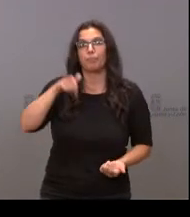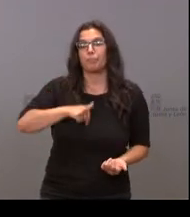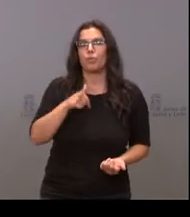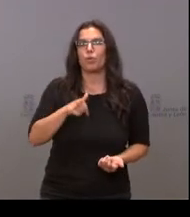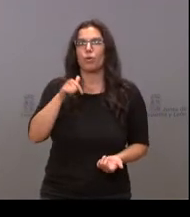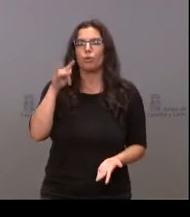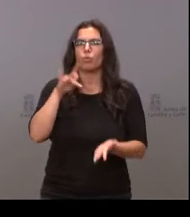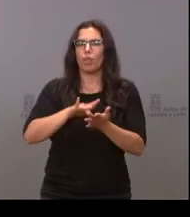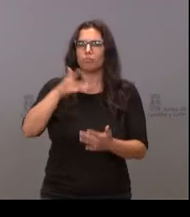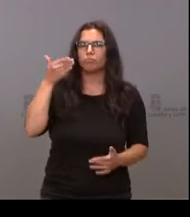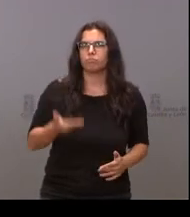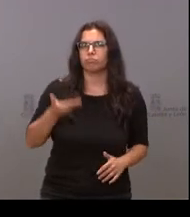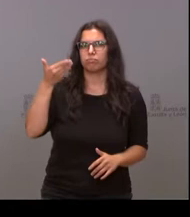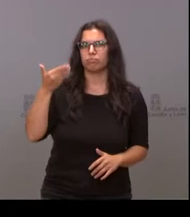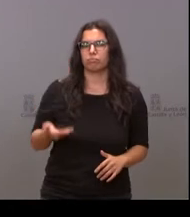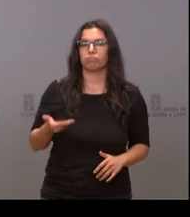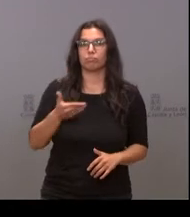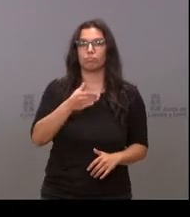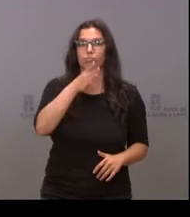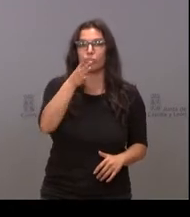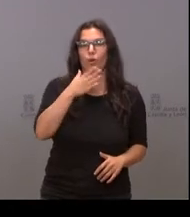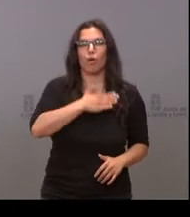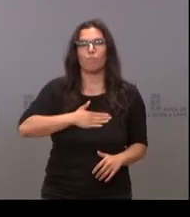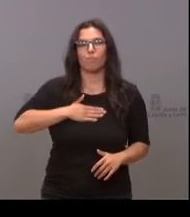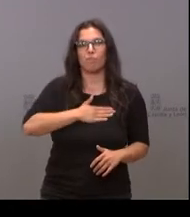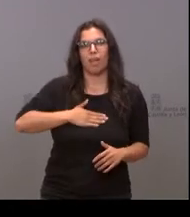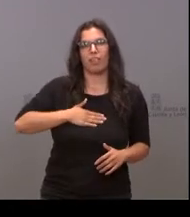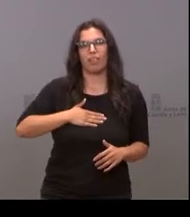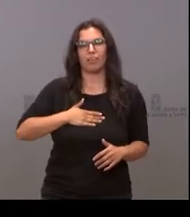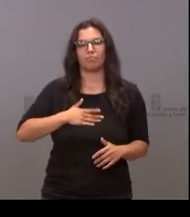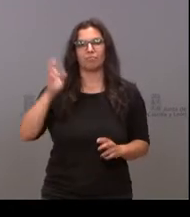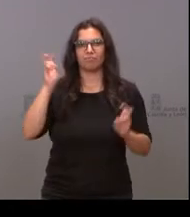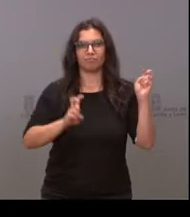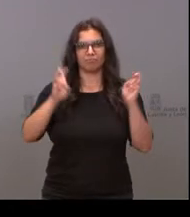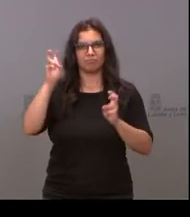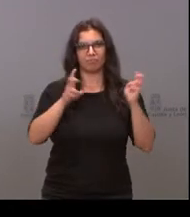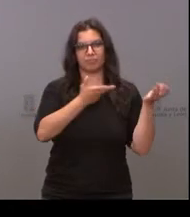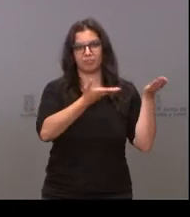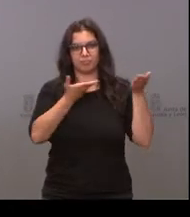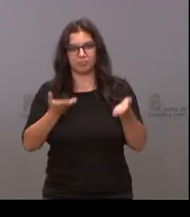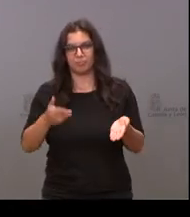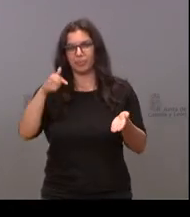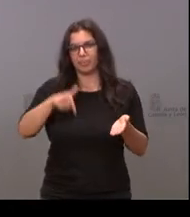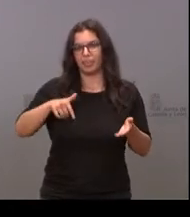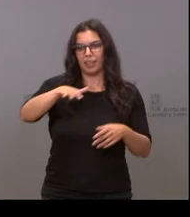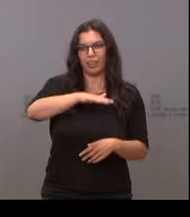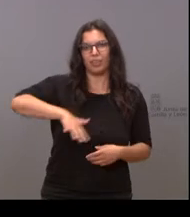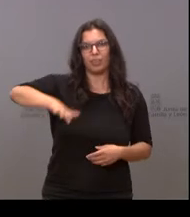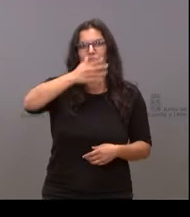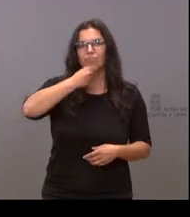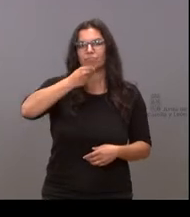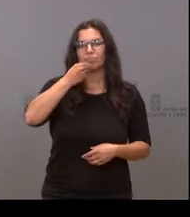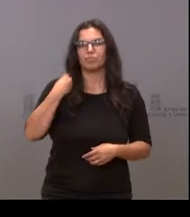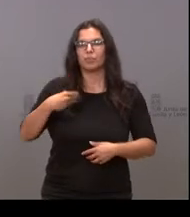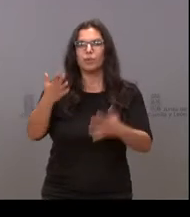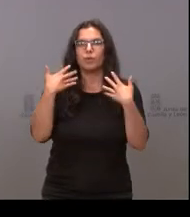grande pues tenemos el placer de tener entre nosotros en este precioso marco del patio